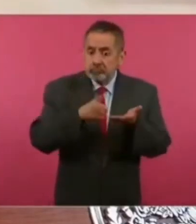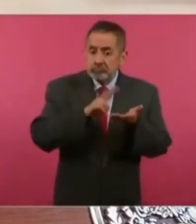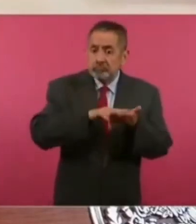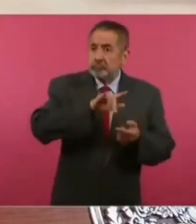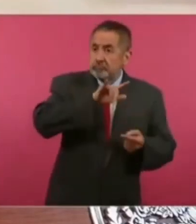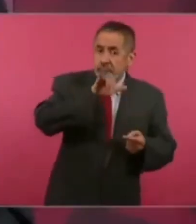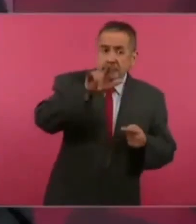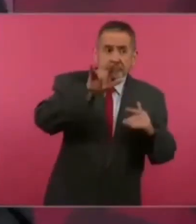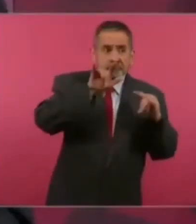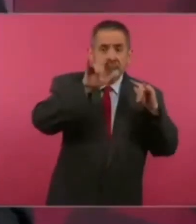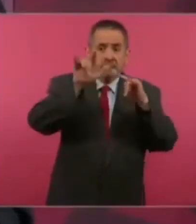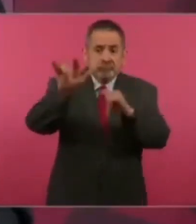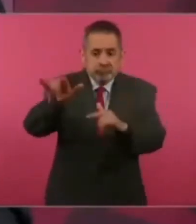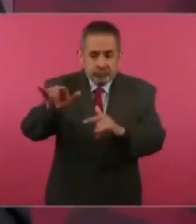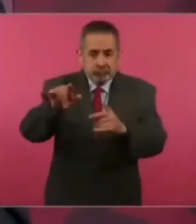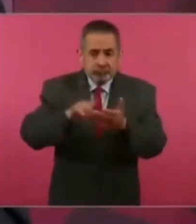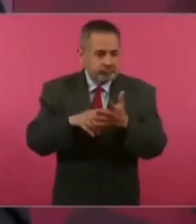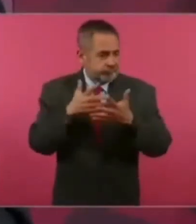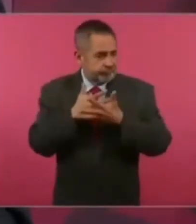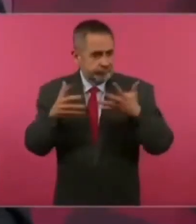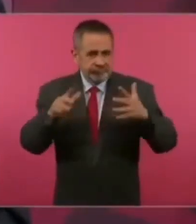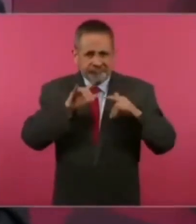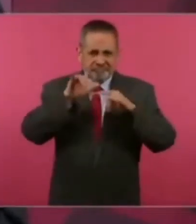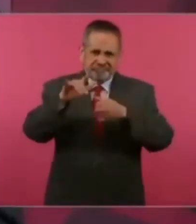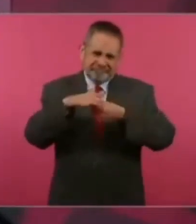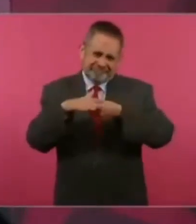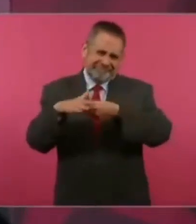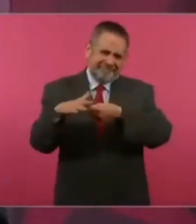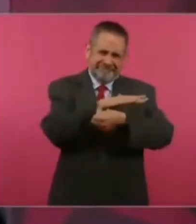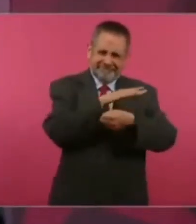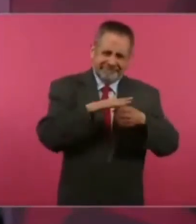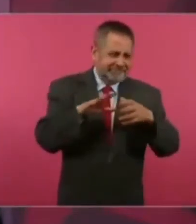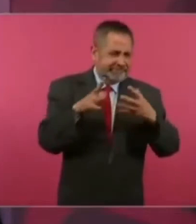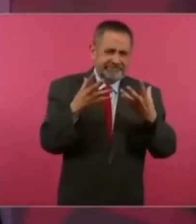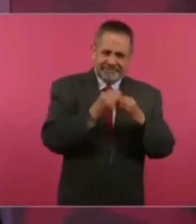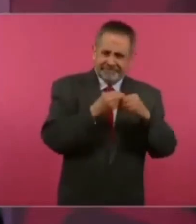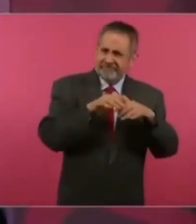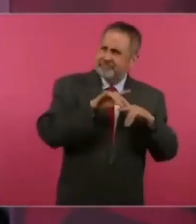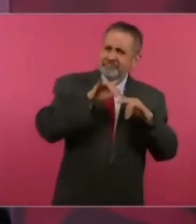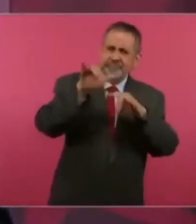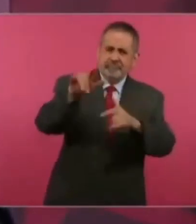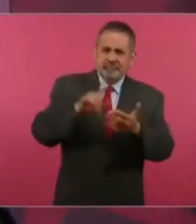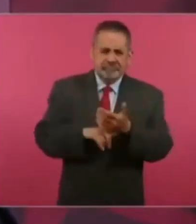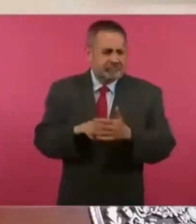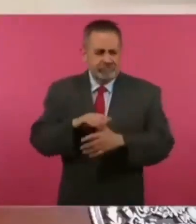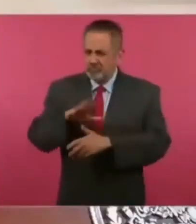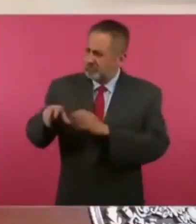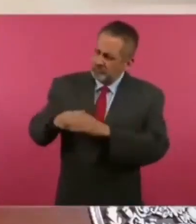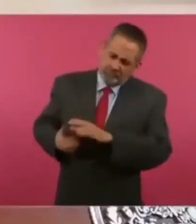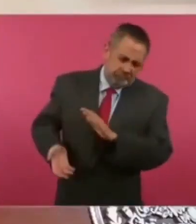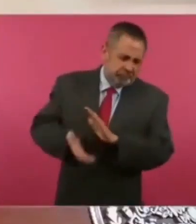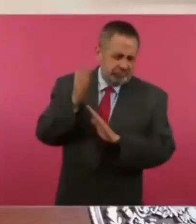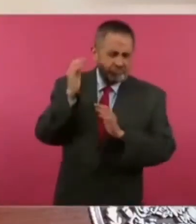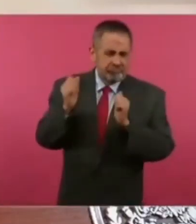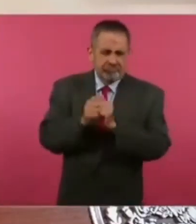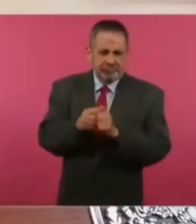aviones de los grandes, llenos. Se llevaban hasta el perico.